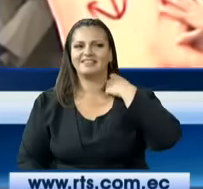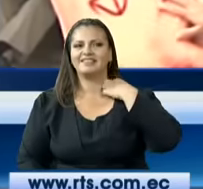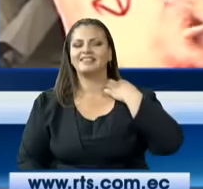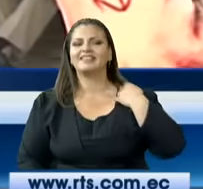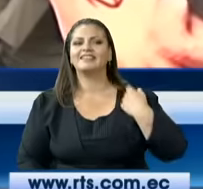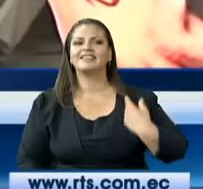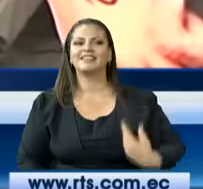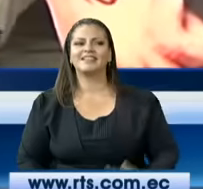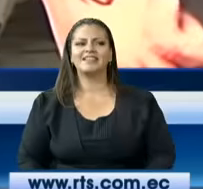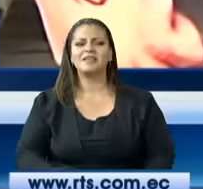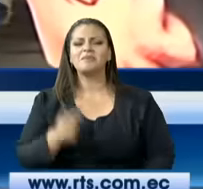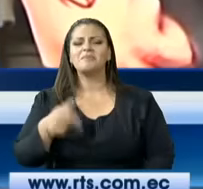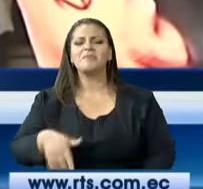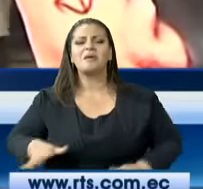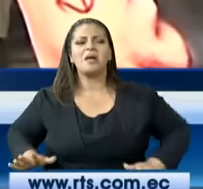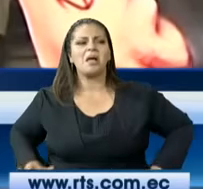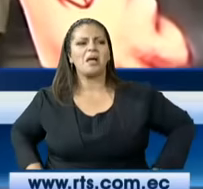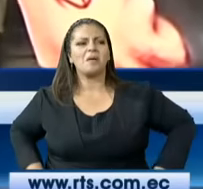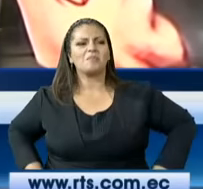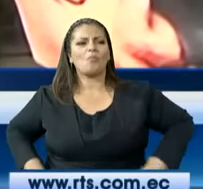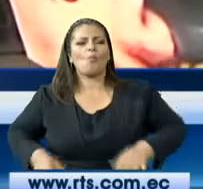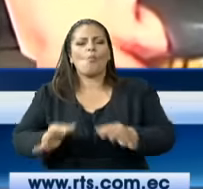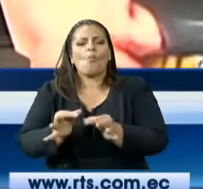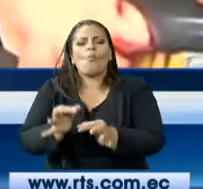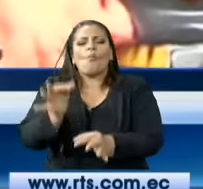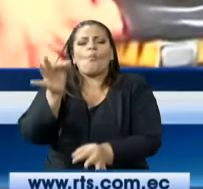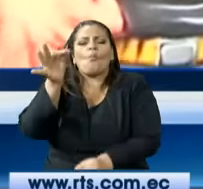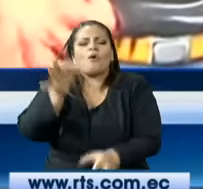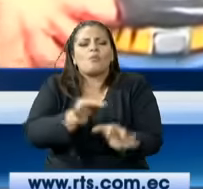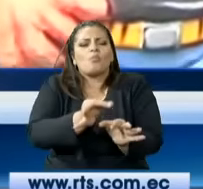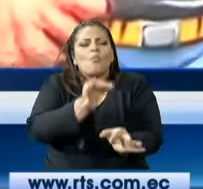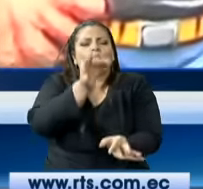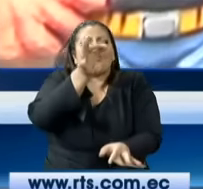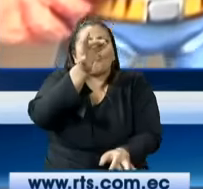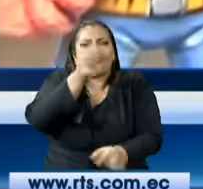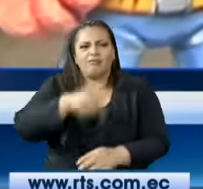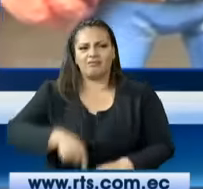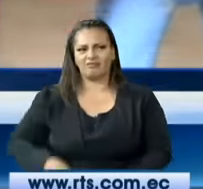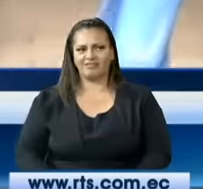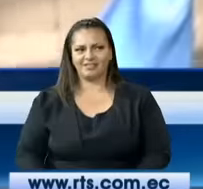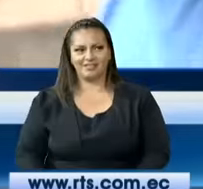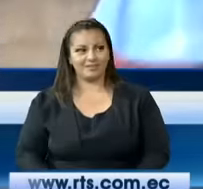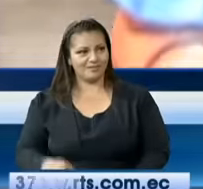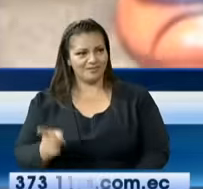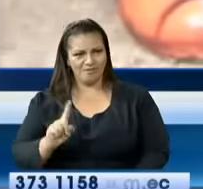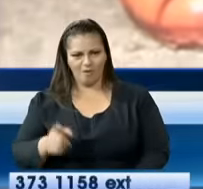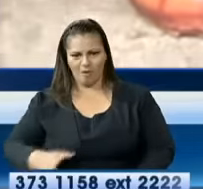Además ese Popeye es pata flaca, mírelo, pata flaca. No, sí, está musculoso. ¿Está musculoso? Sí.